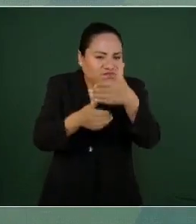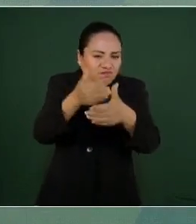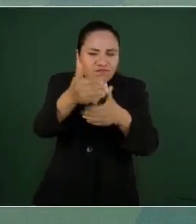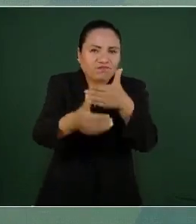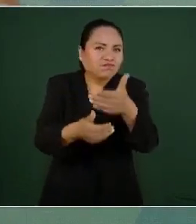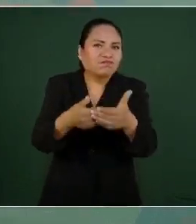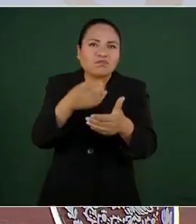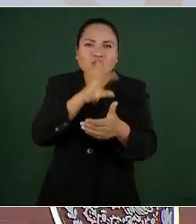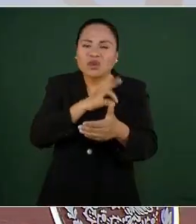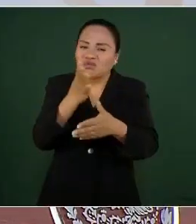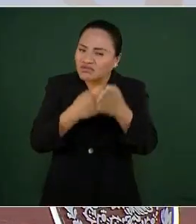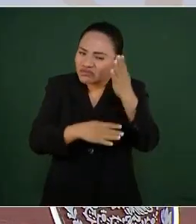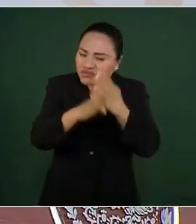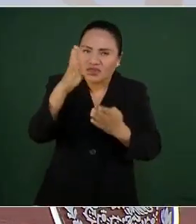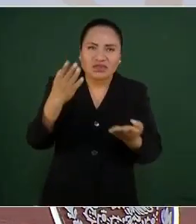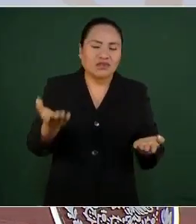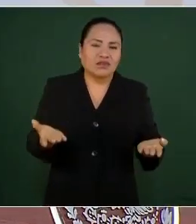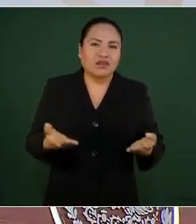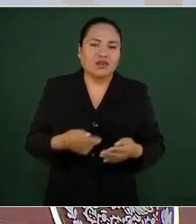a